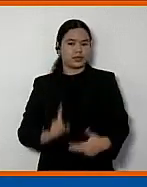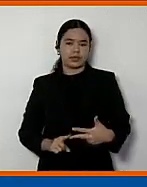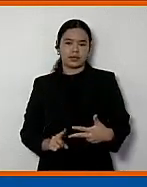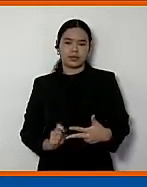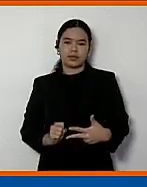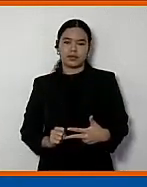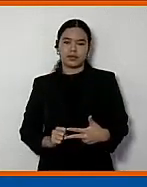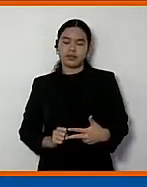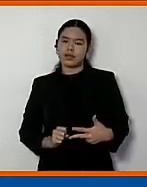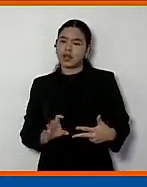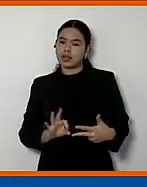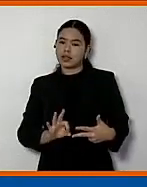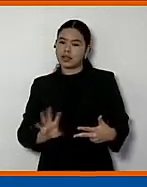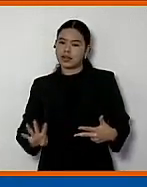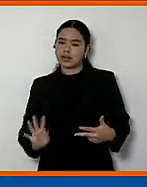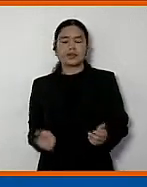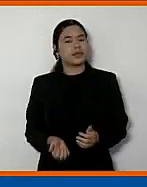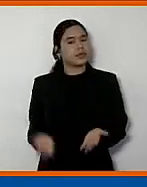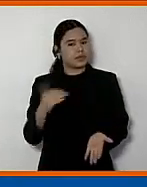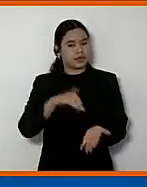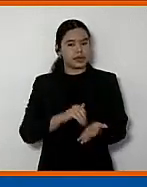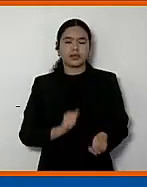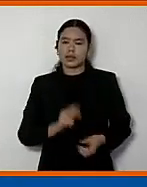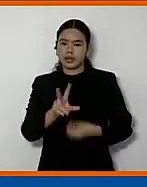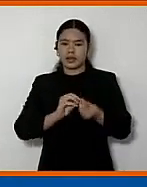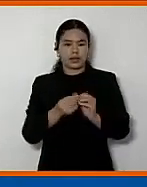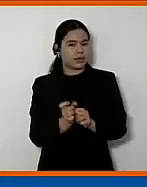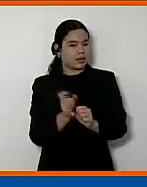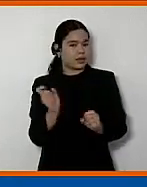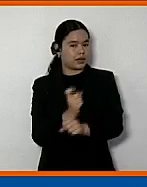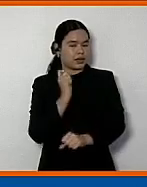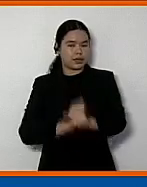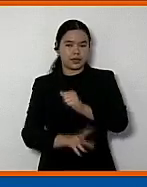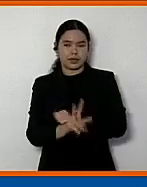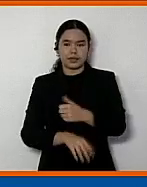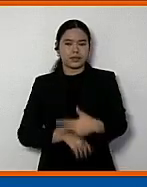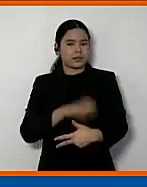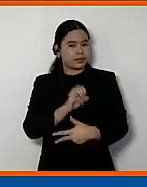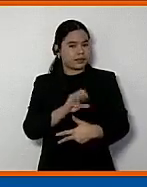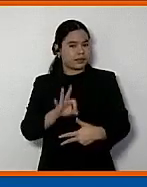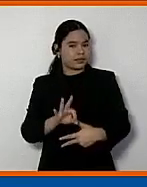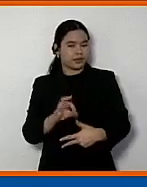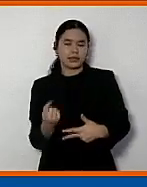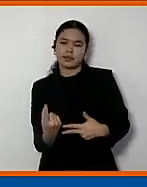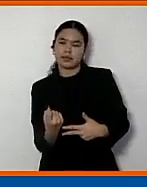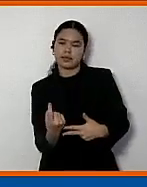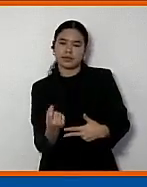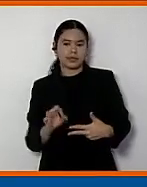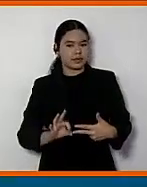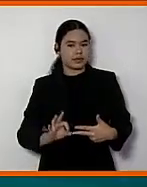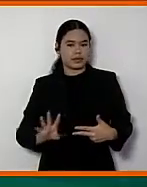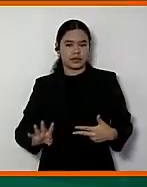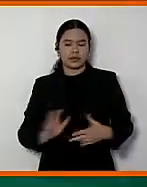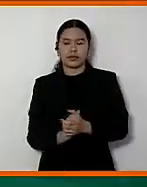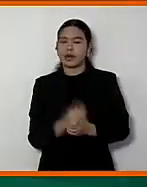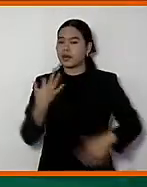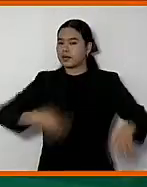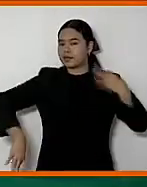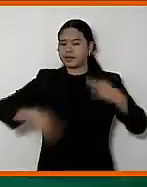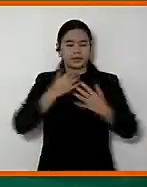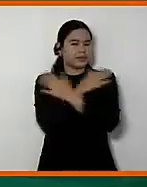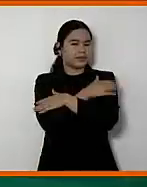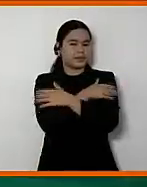Este es el 94 los números favorecidos para Pega 3 son 09 11 y 94 Muchas